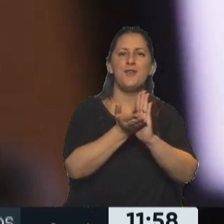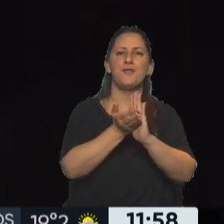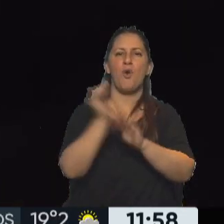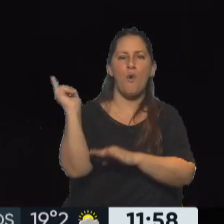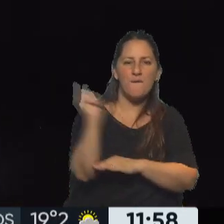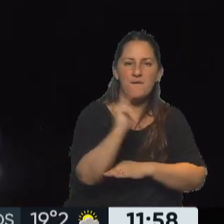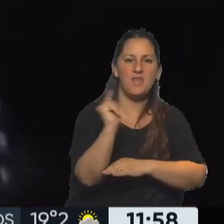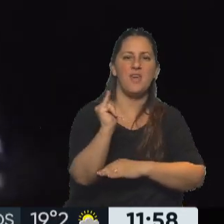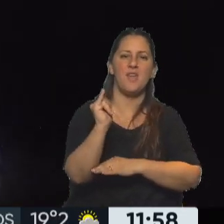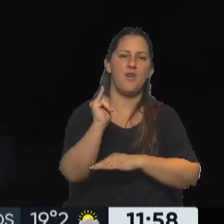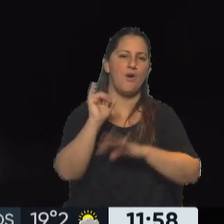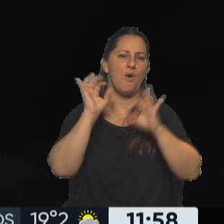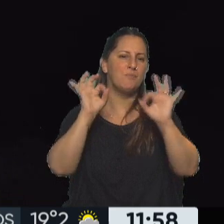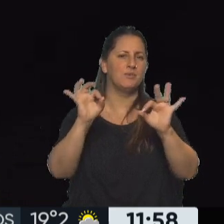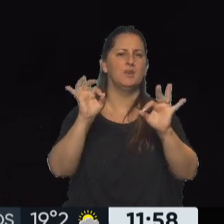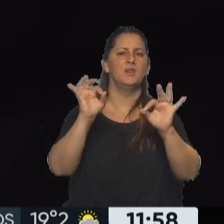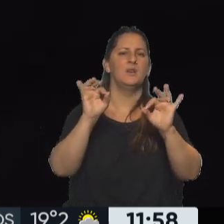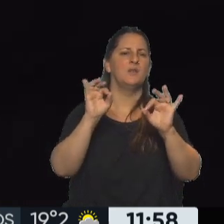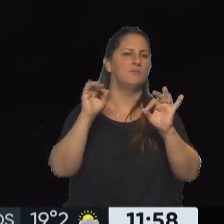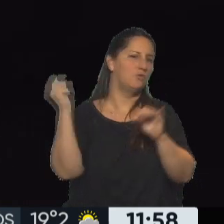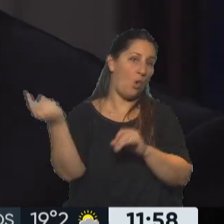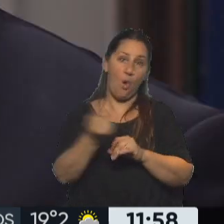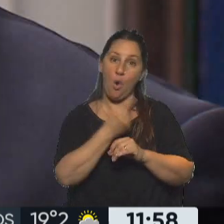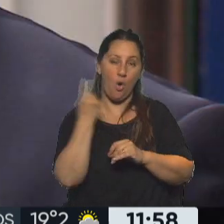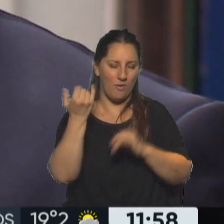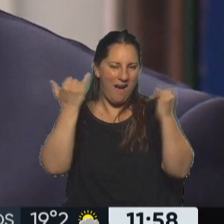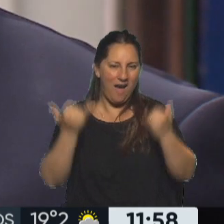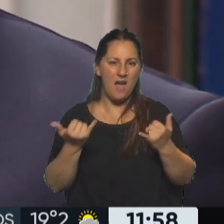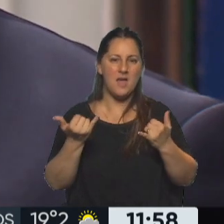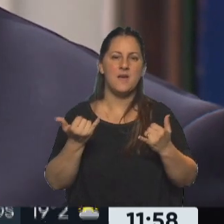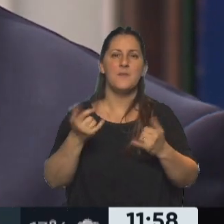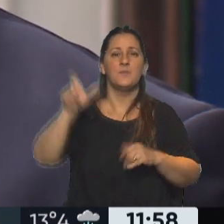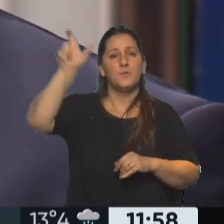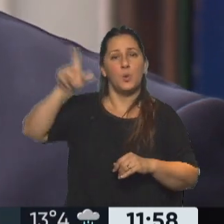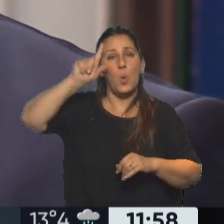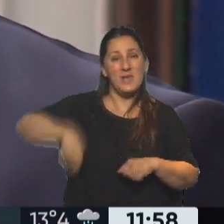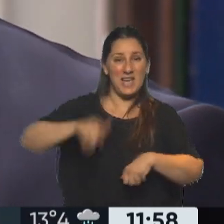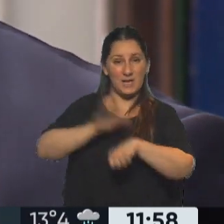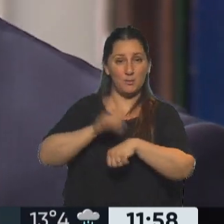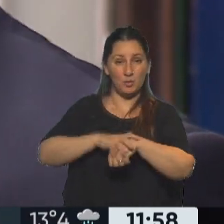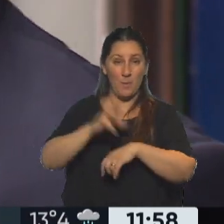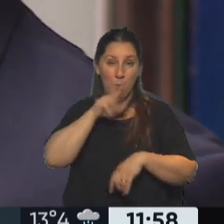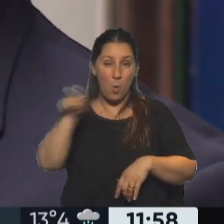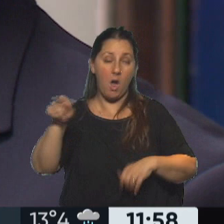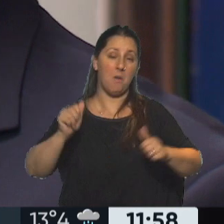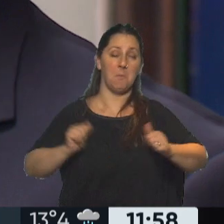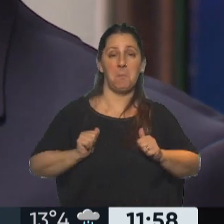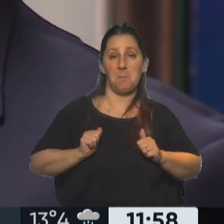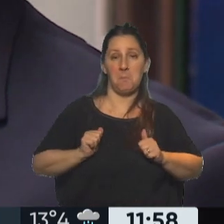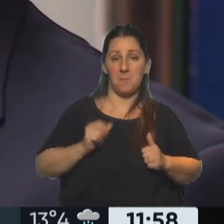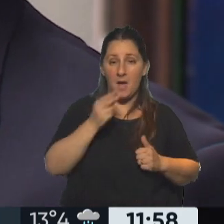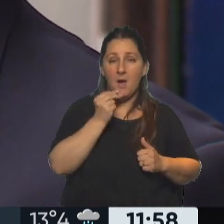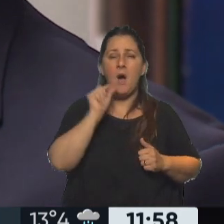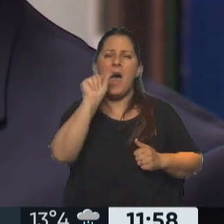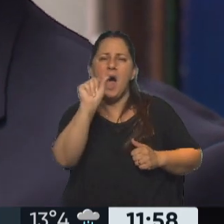los videos que tanto nos costaron a todos los argentinos y la jueza a cargo no hizo absolutamente nada. Cuando está recién ahora